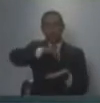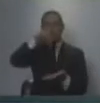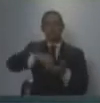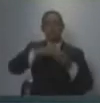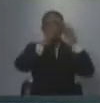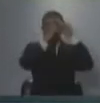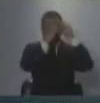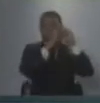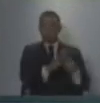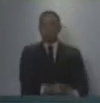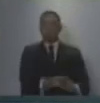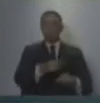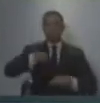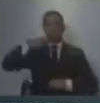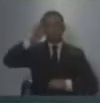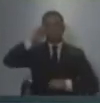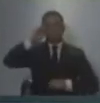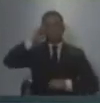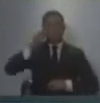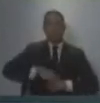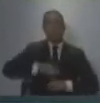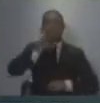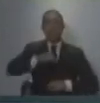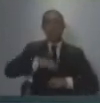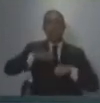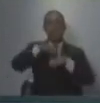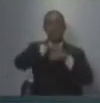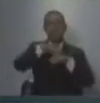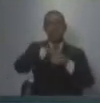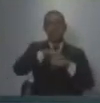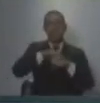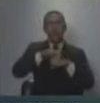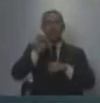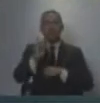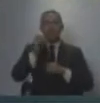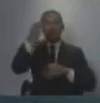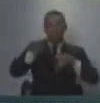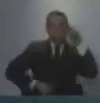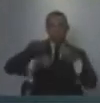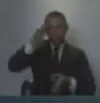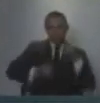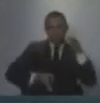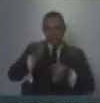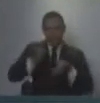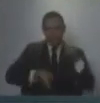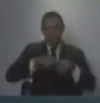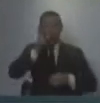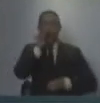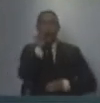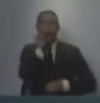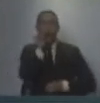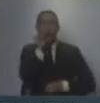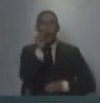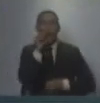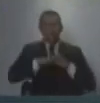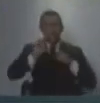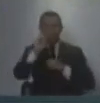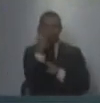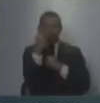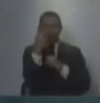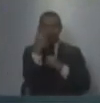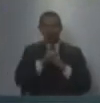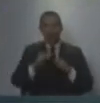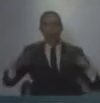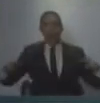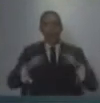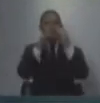Zulia. Recordemos que el ministro de Interior y Justicia, Tarek El Aissami, durante el segundo encuentro de cuerpos policiales regionales de